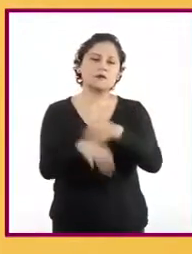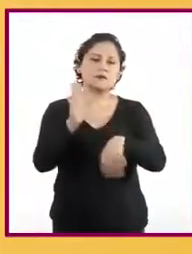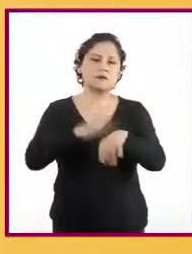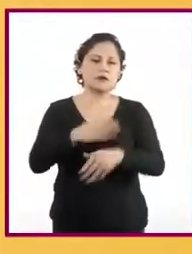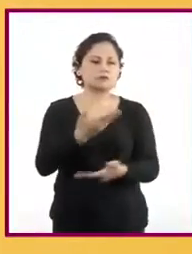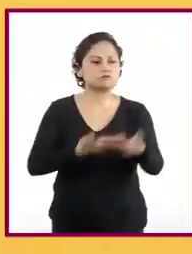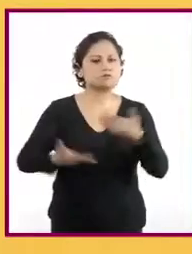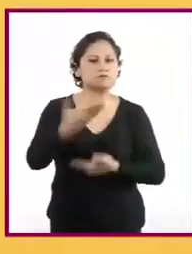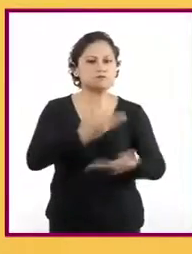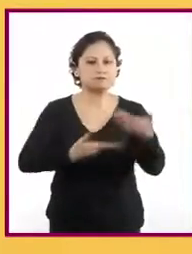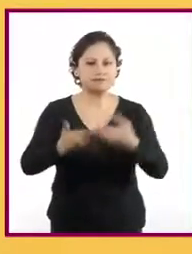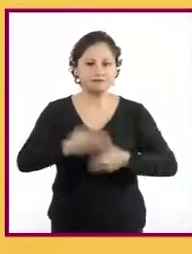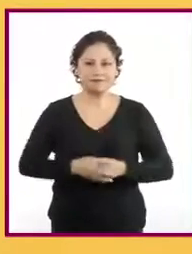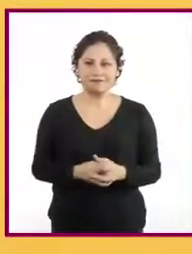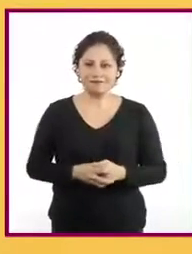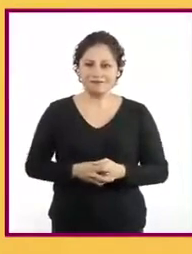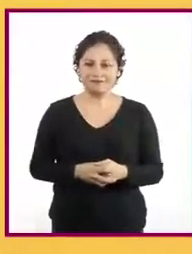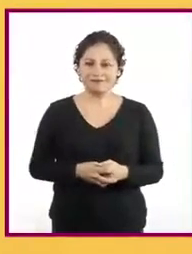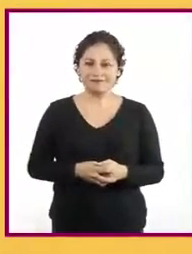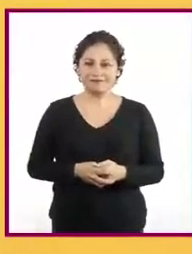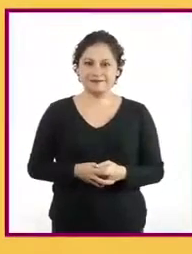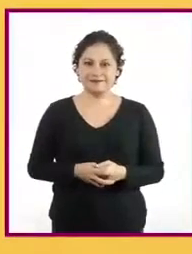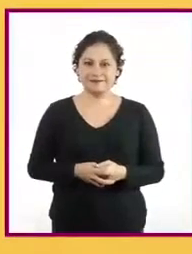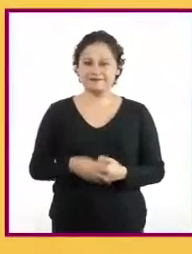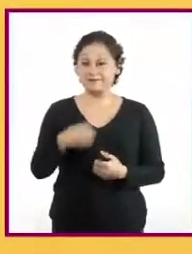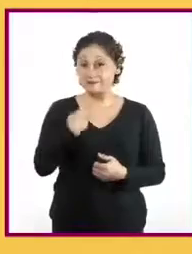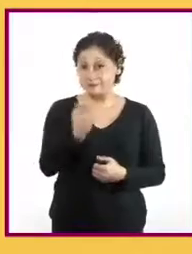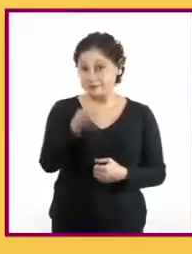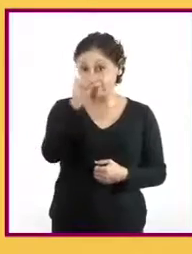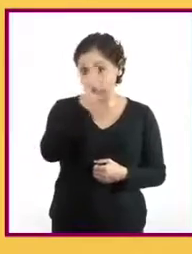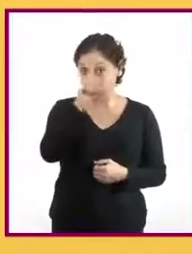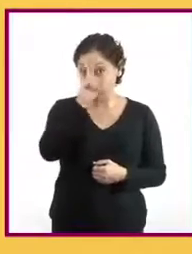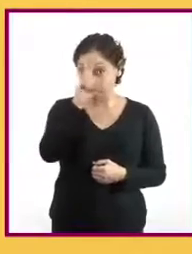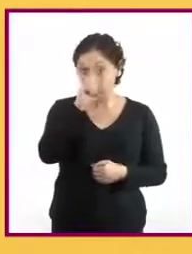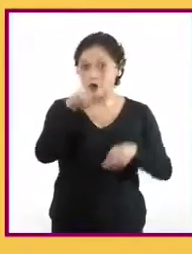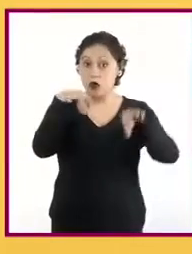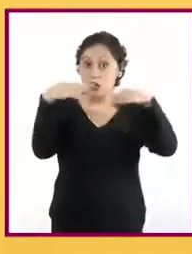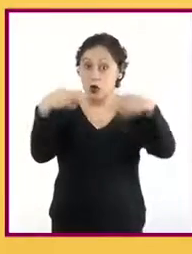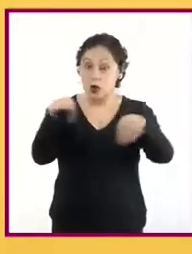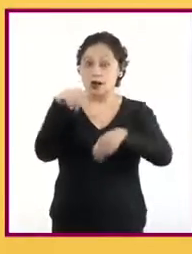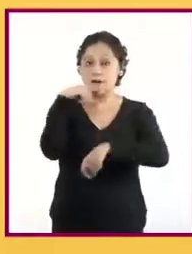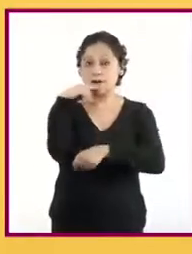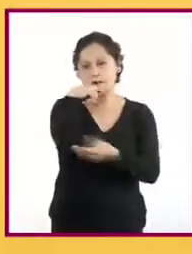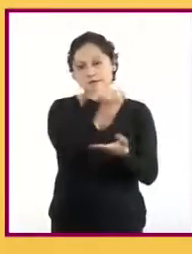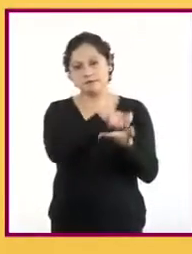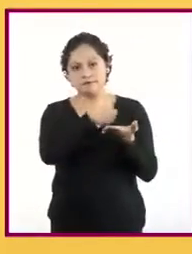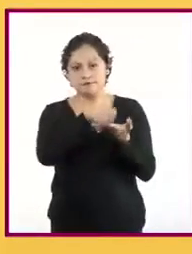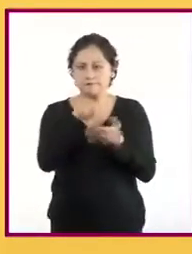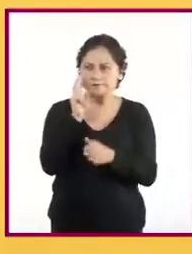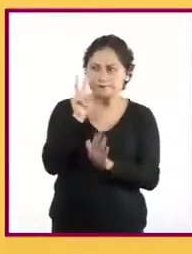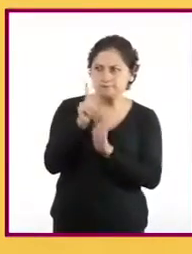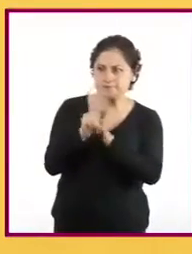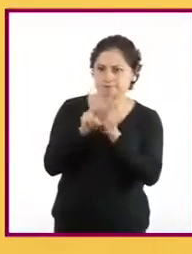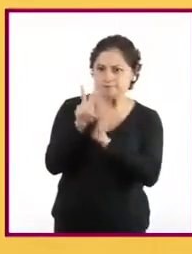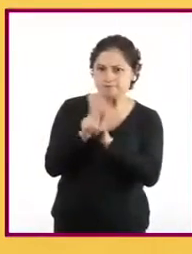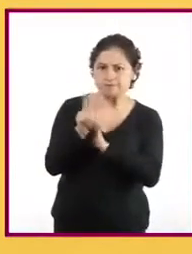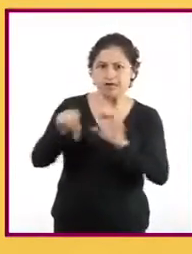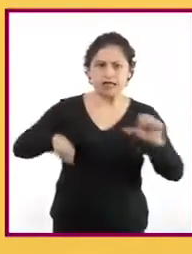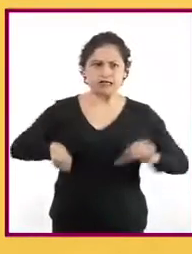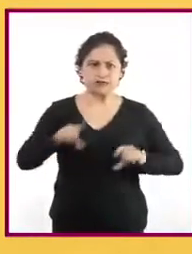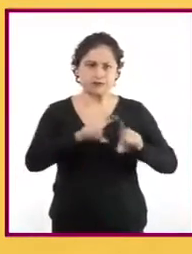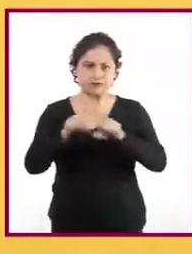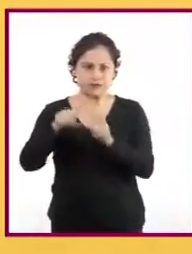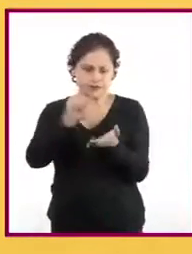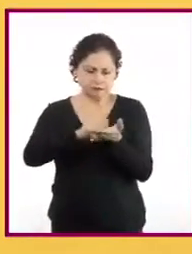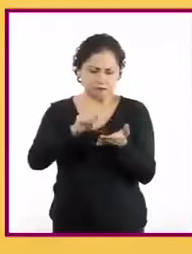y reflexiones. Les recomendamos tomar lápiz y papel para que anoten reflexiones y actividades para incorporarlas